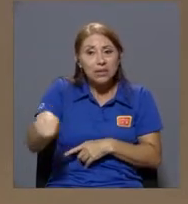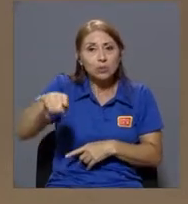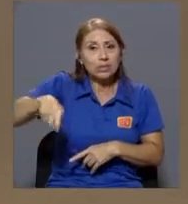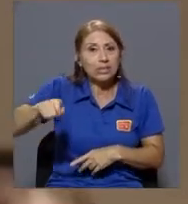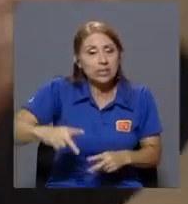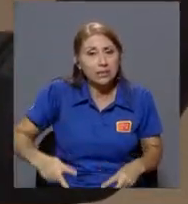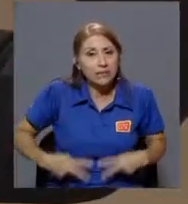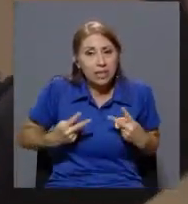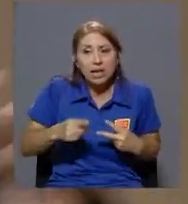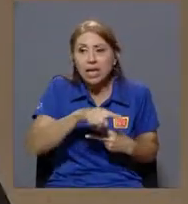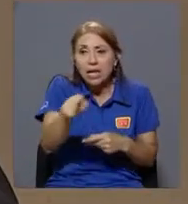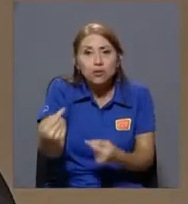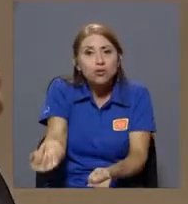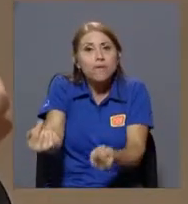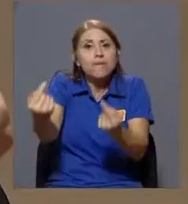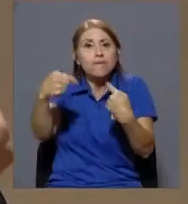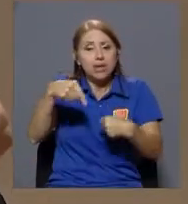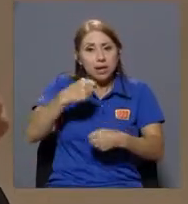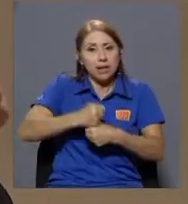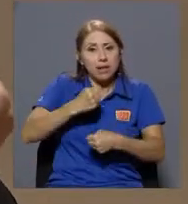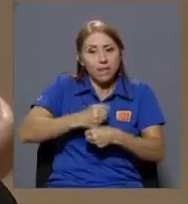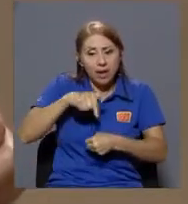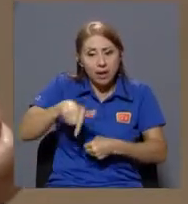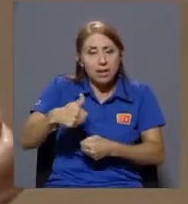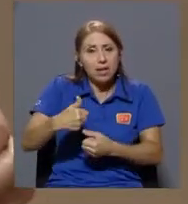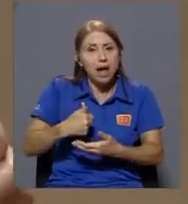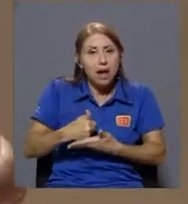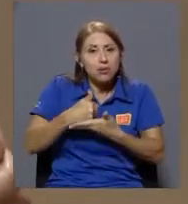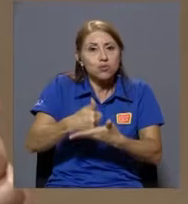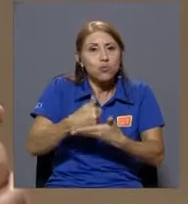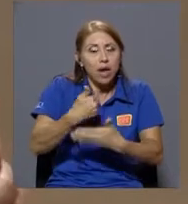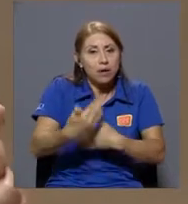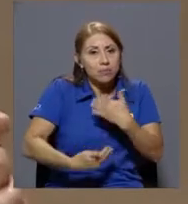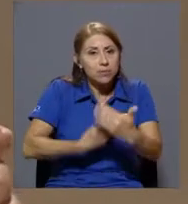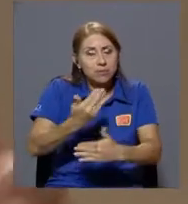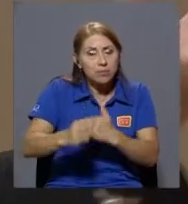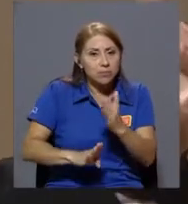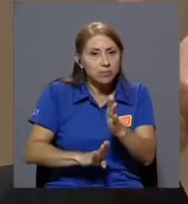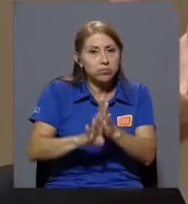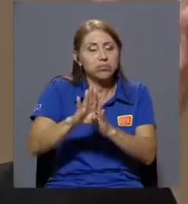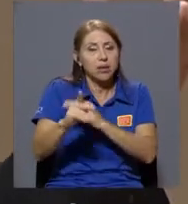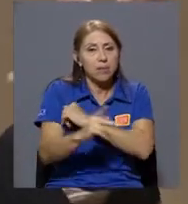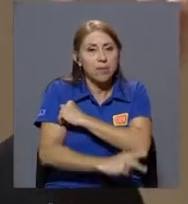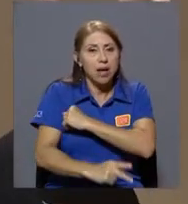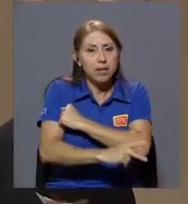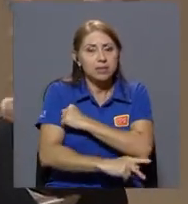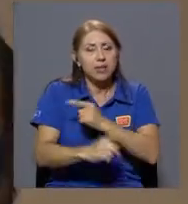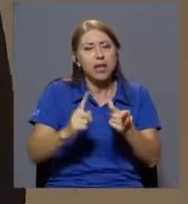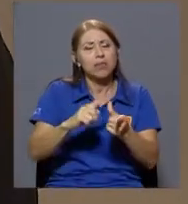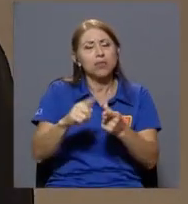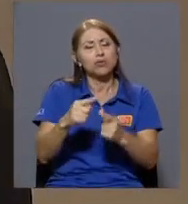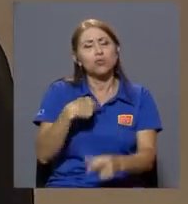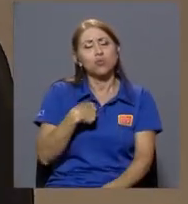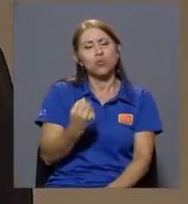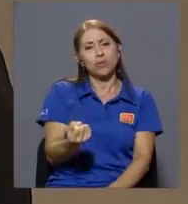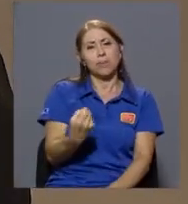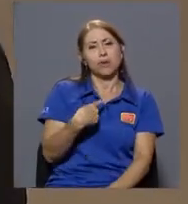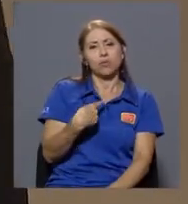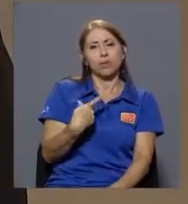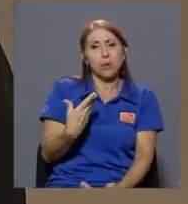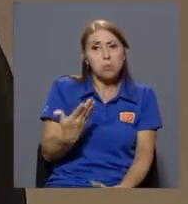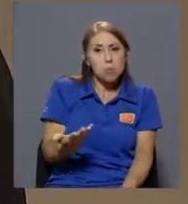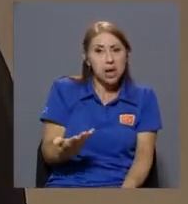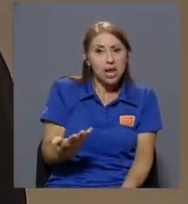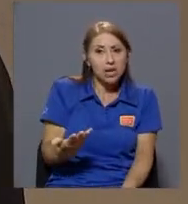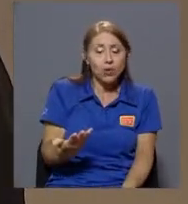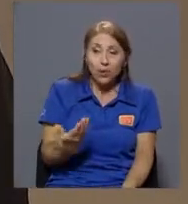ayudar a sacar este país adelante, y entonces uno se pregunta, bueno, si ese